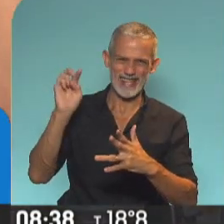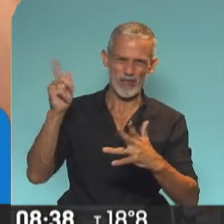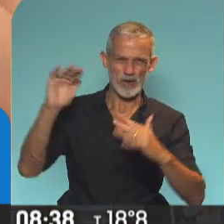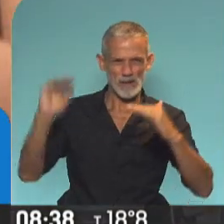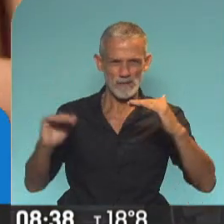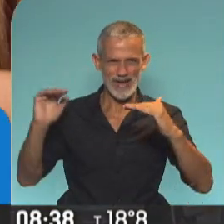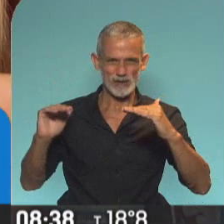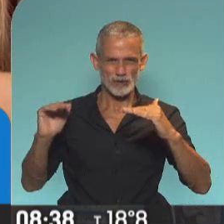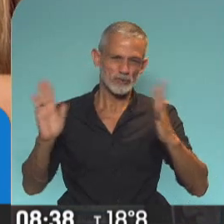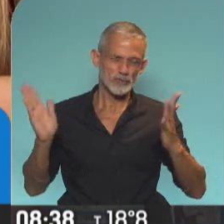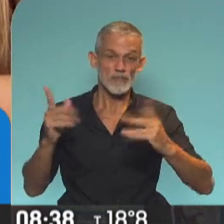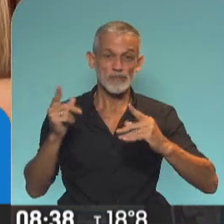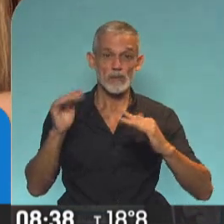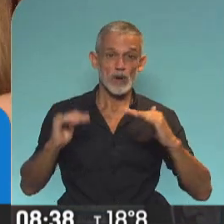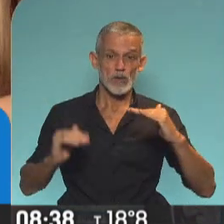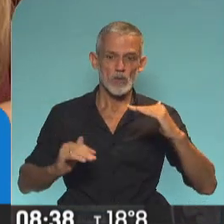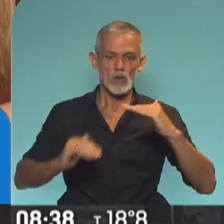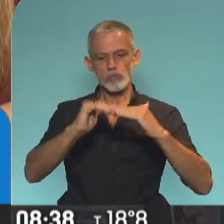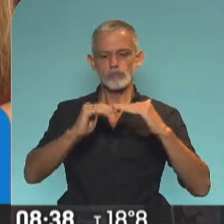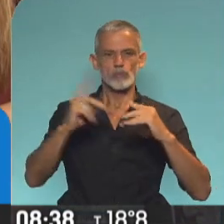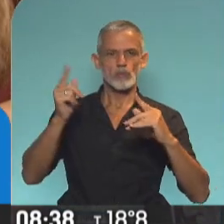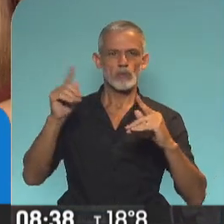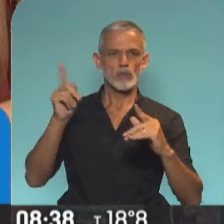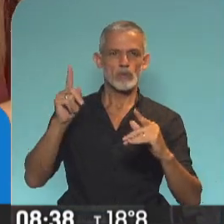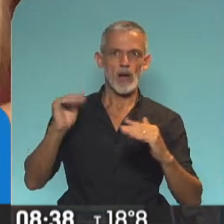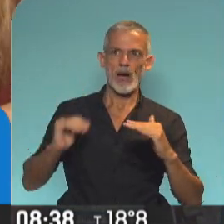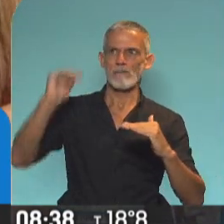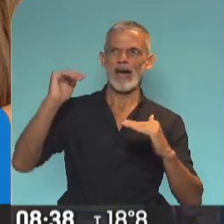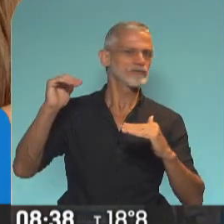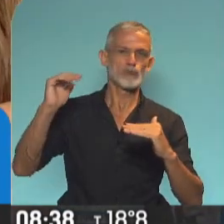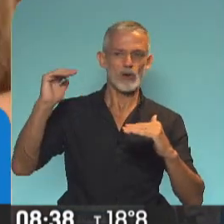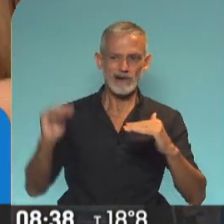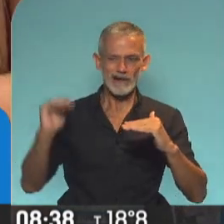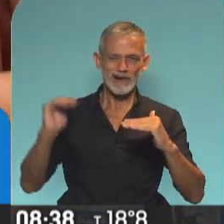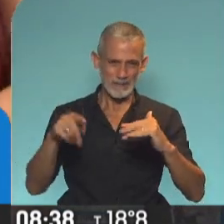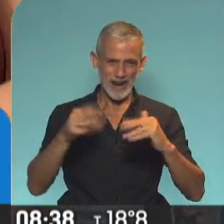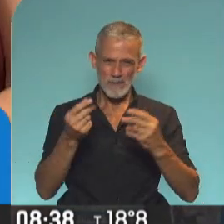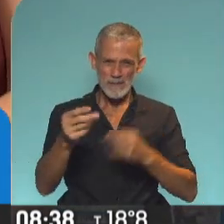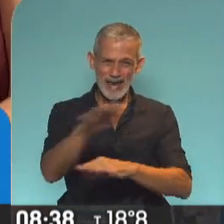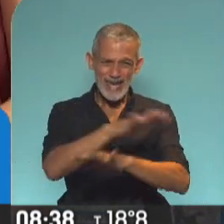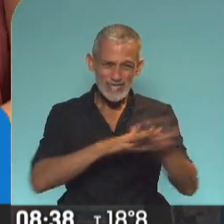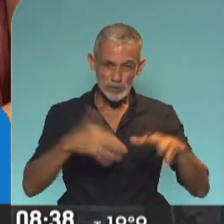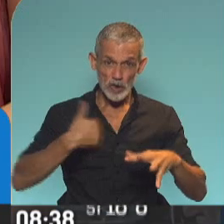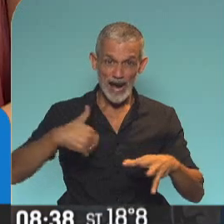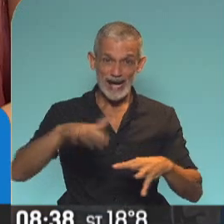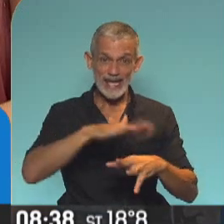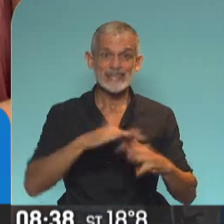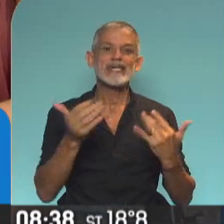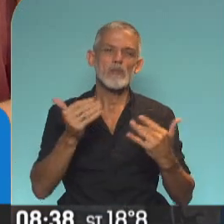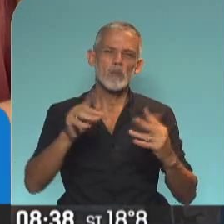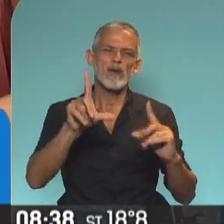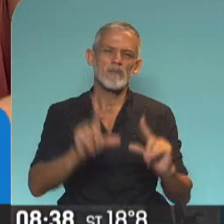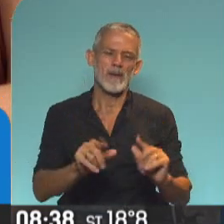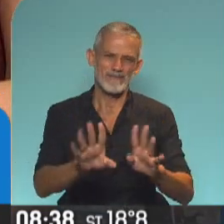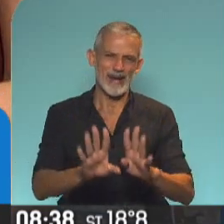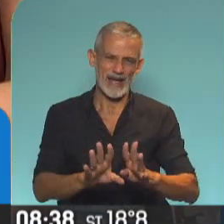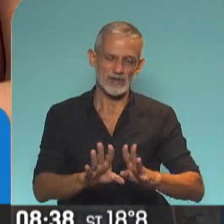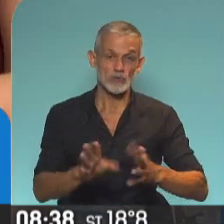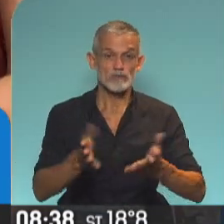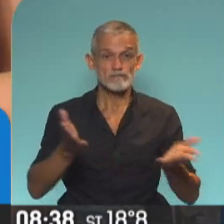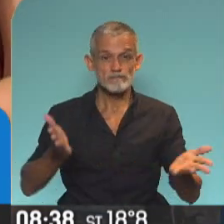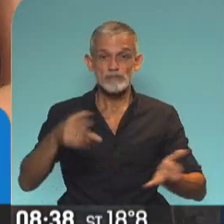un poco más bajo, ¿no? Si yo puedo acceder a $100 al precio internacional, pongo un 30 de diferencia, entonces accedo